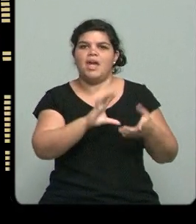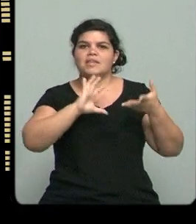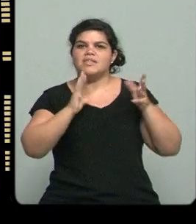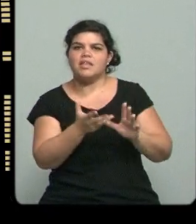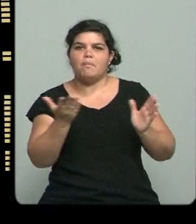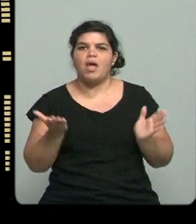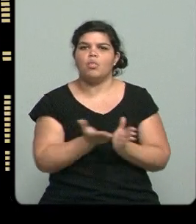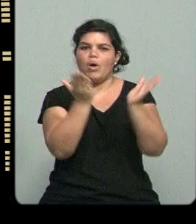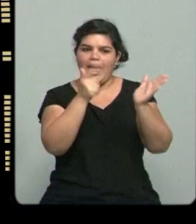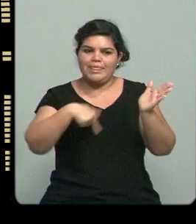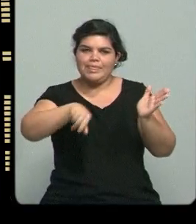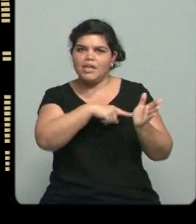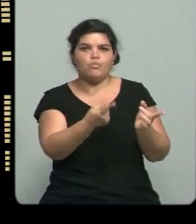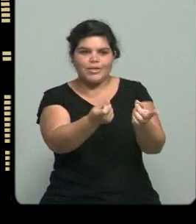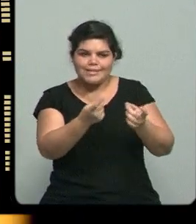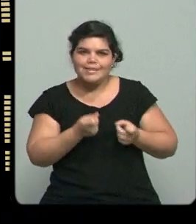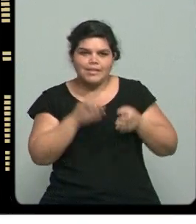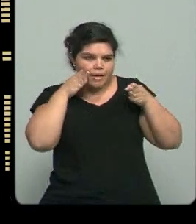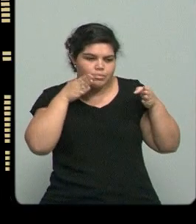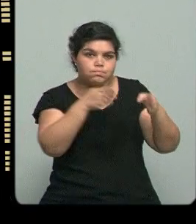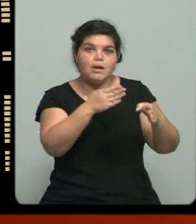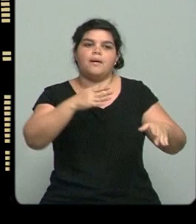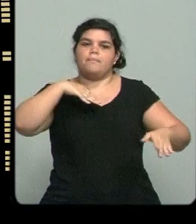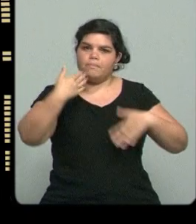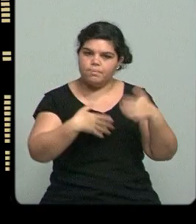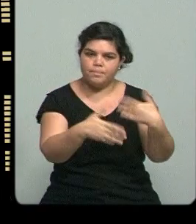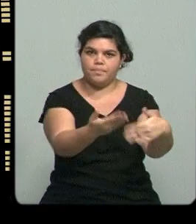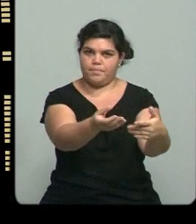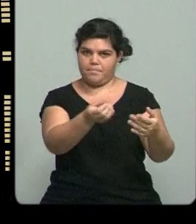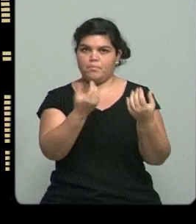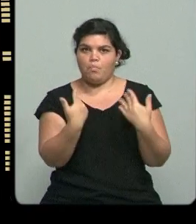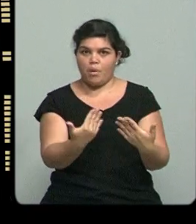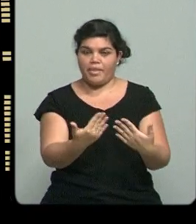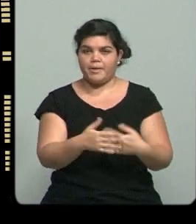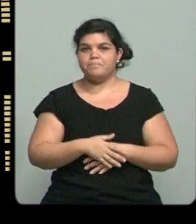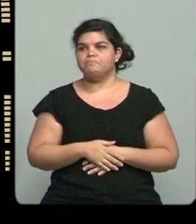que accionar. Exactamente. Es importante que accione el sistema educativo en